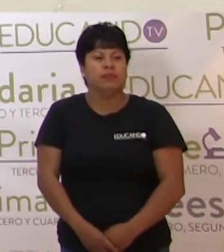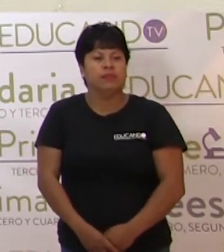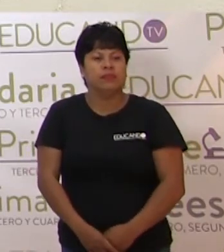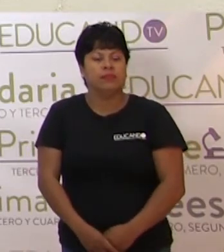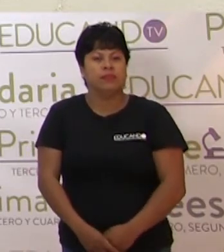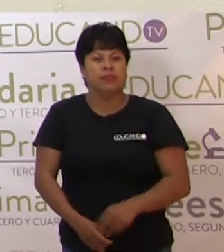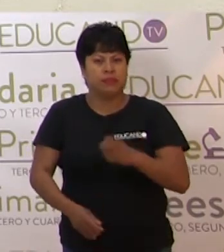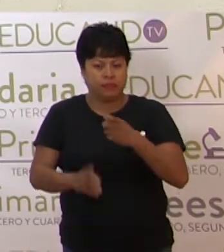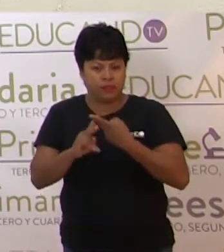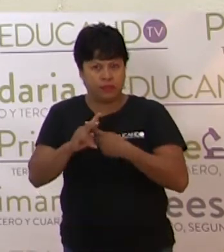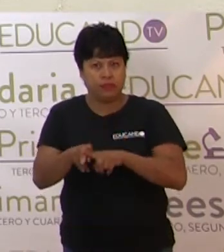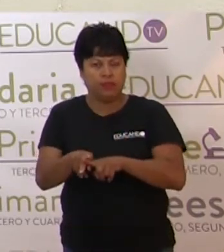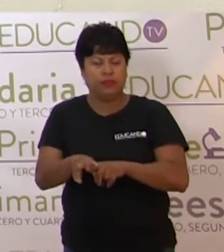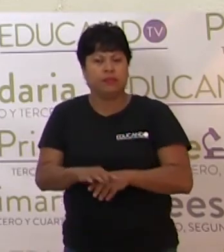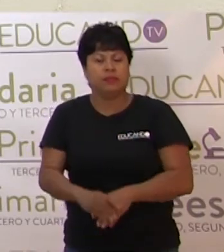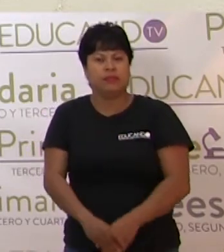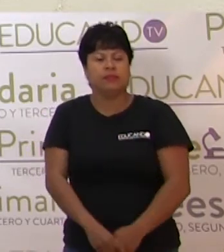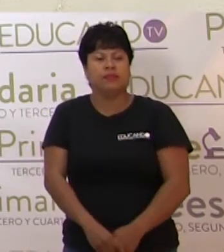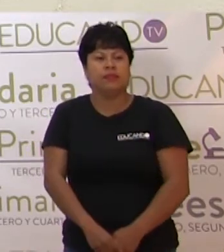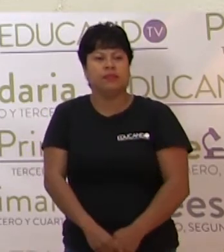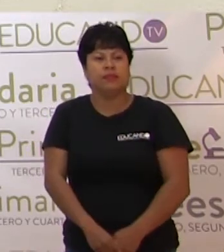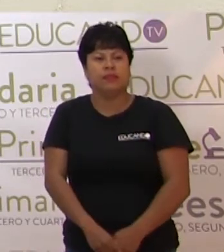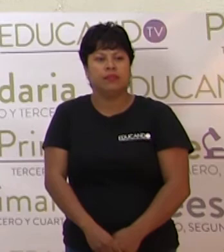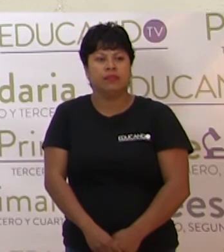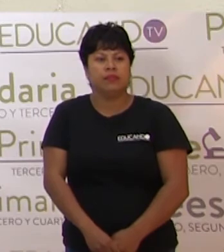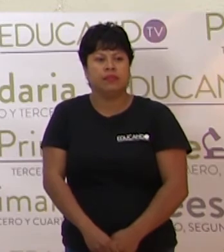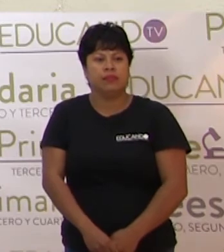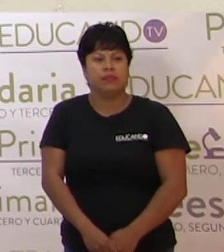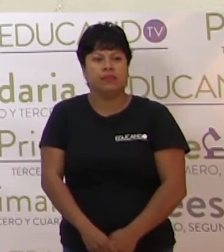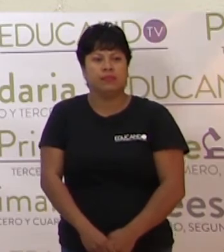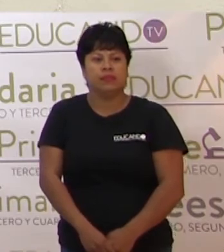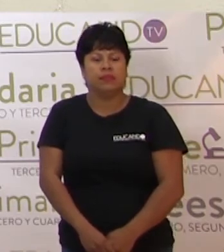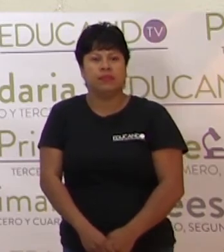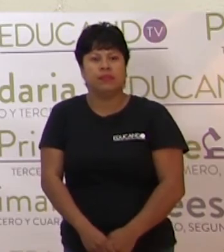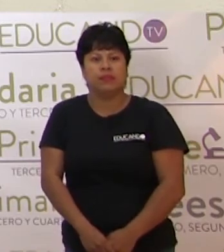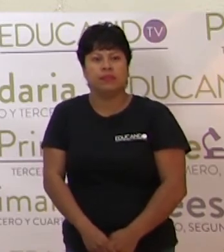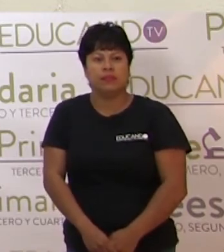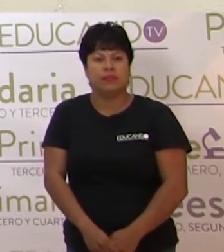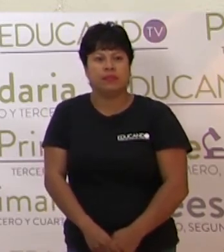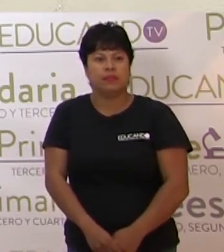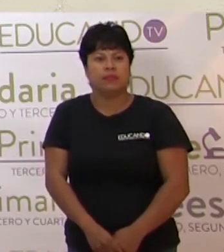a partir de cada lado olvidé de ponerle